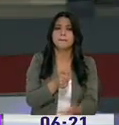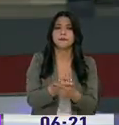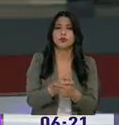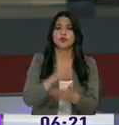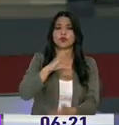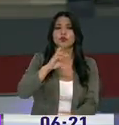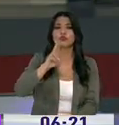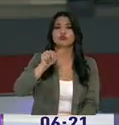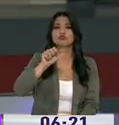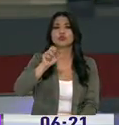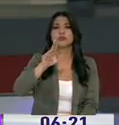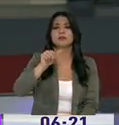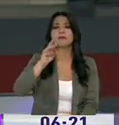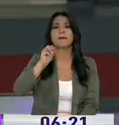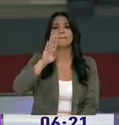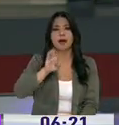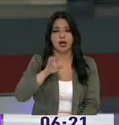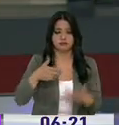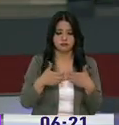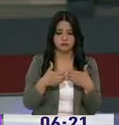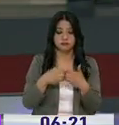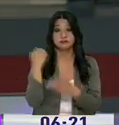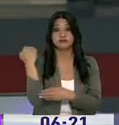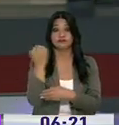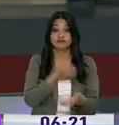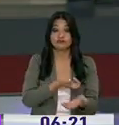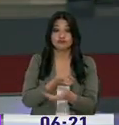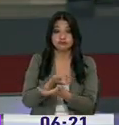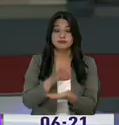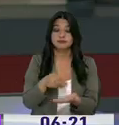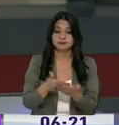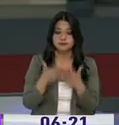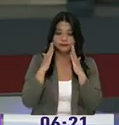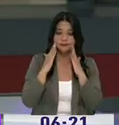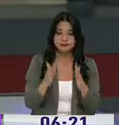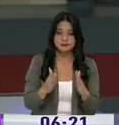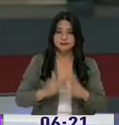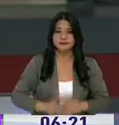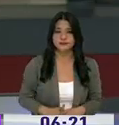Cusubamba. Equipos de bomberos socorrieron a los afectados. Veamos.